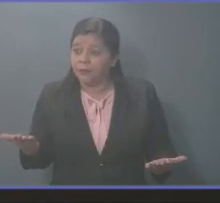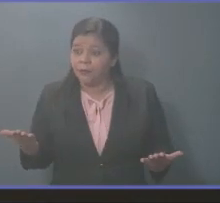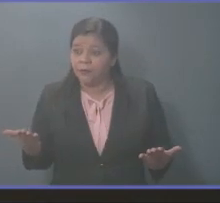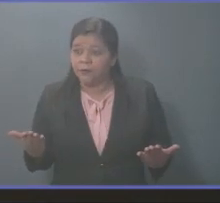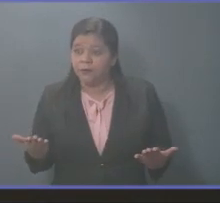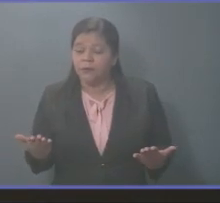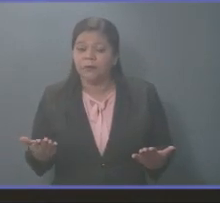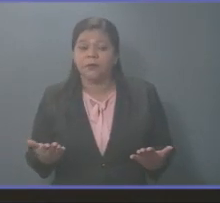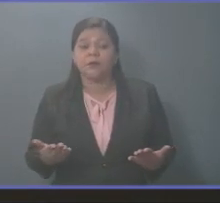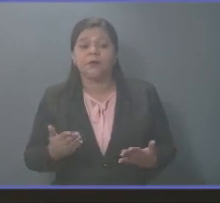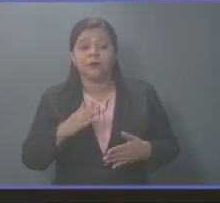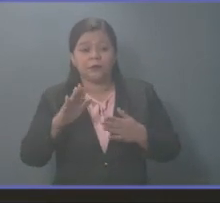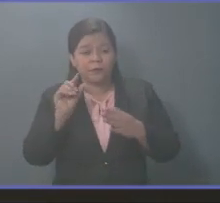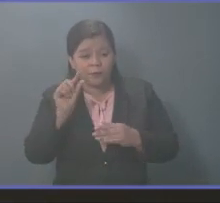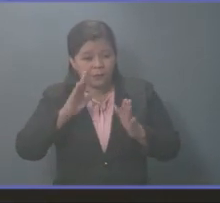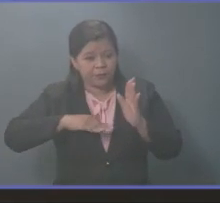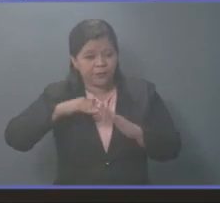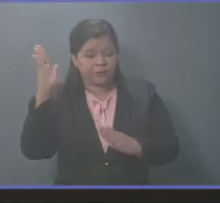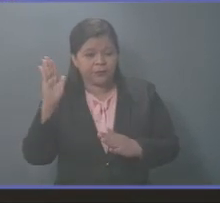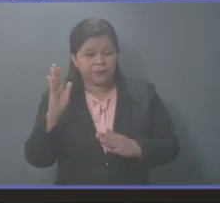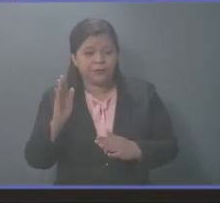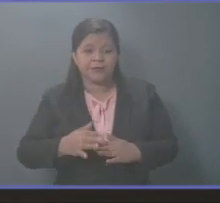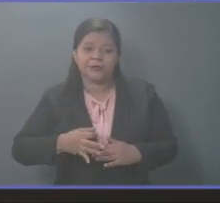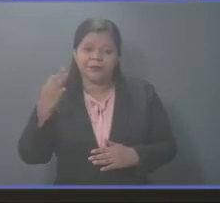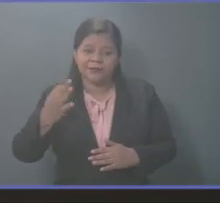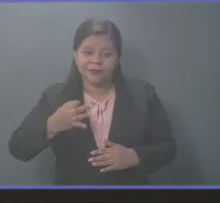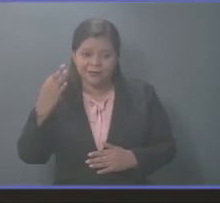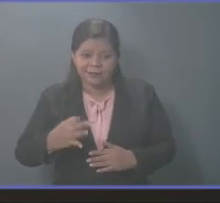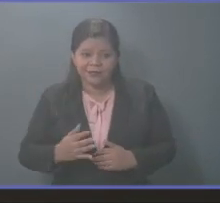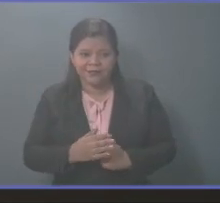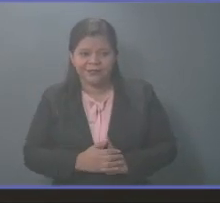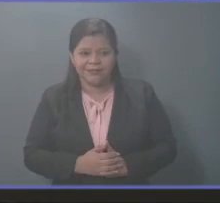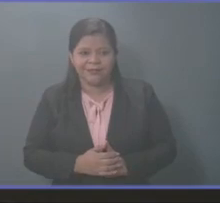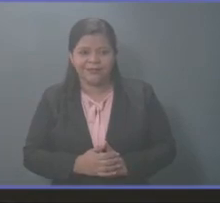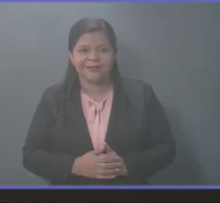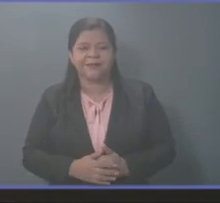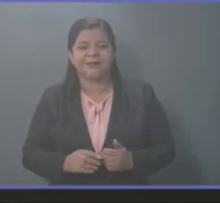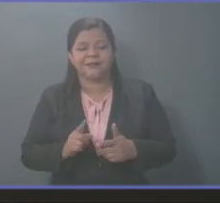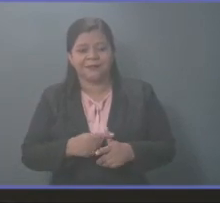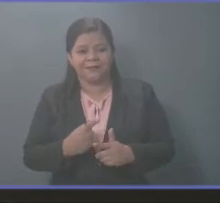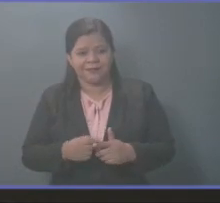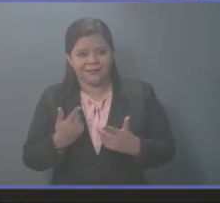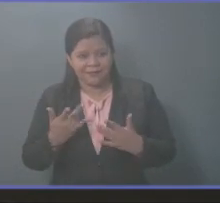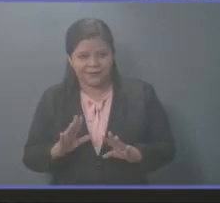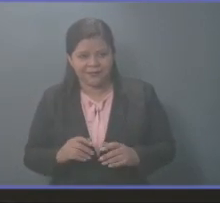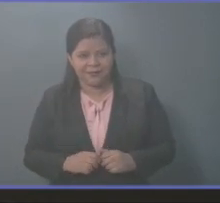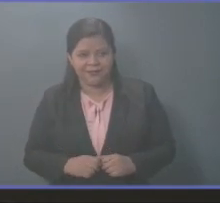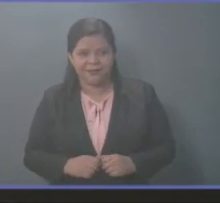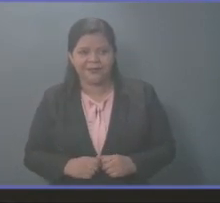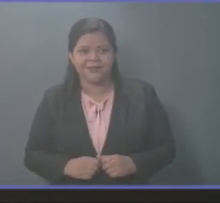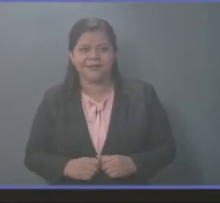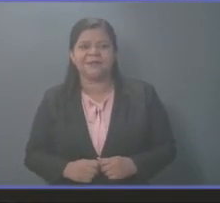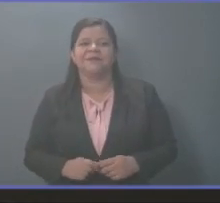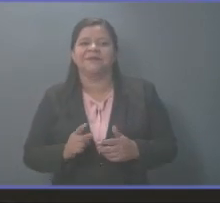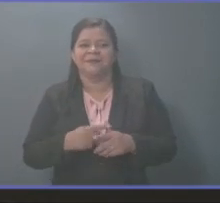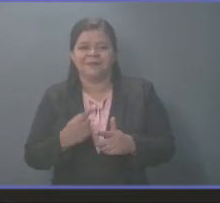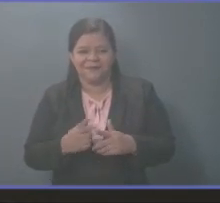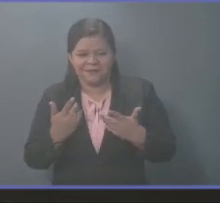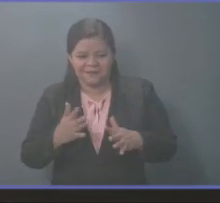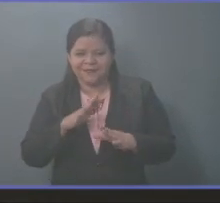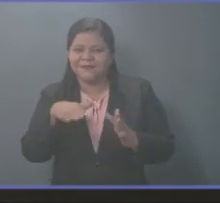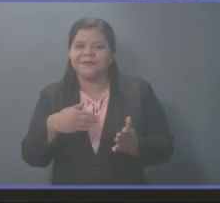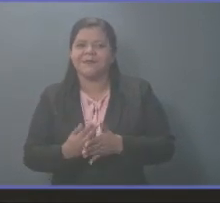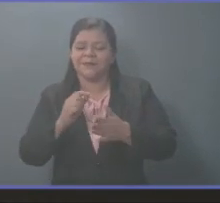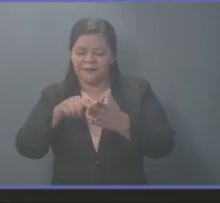un aditamento más, que debe ser con el estricto apego y el estricto respeto a